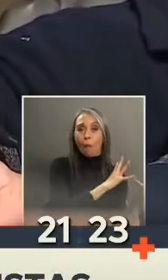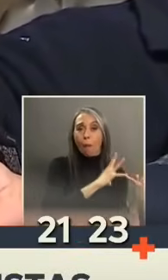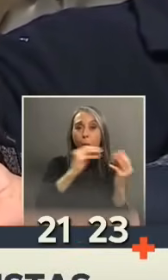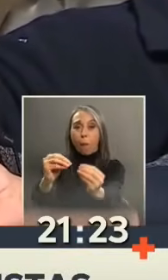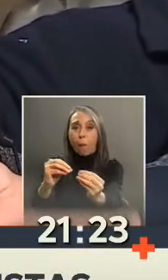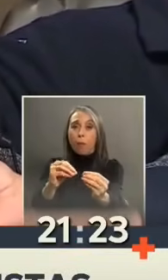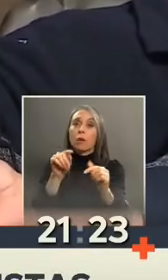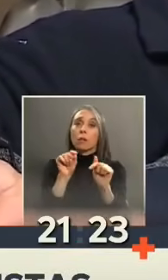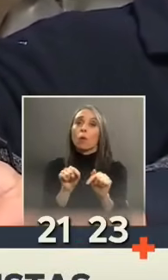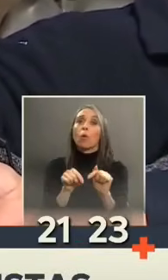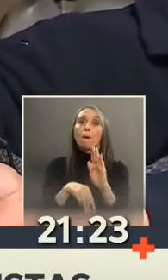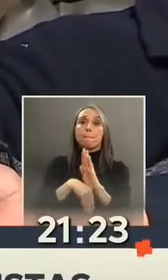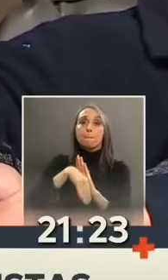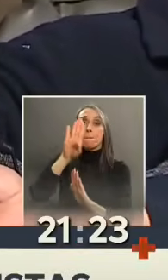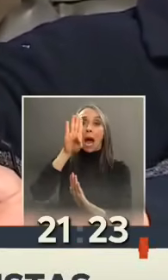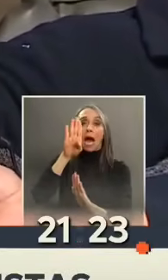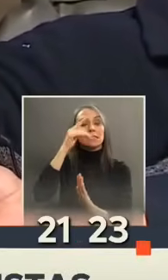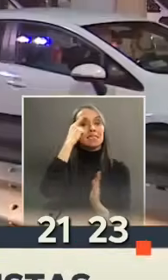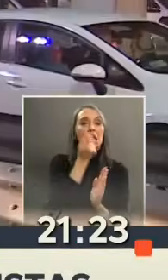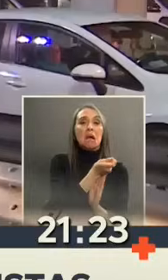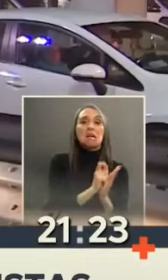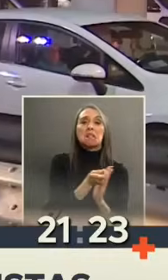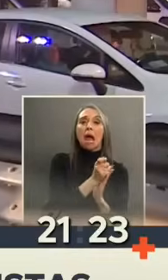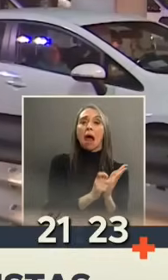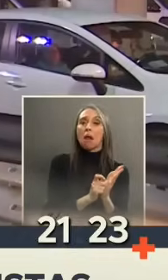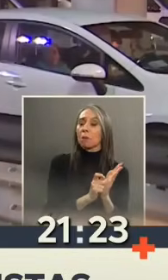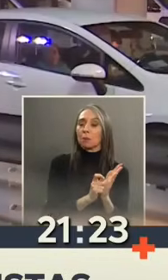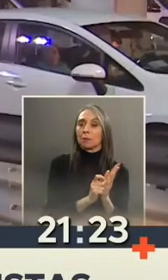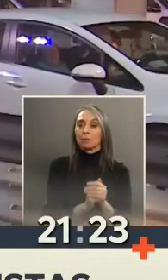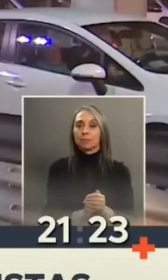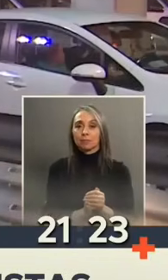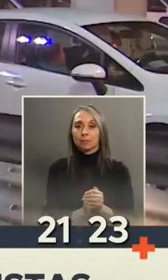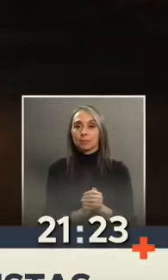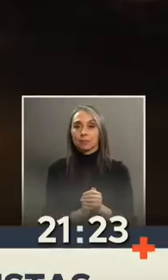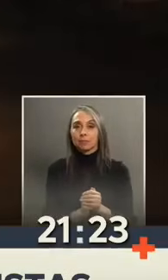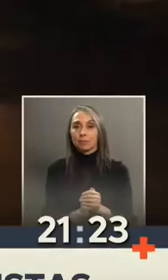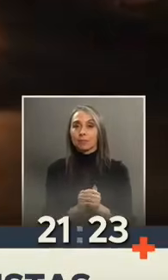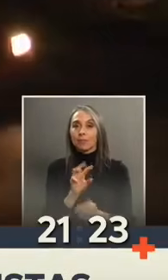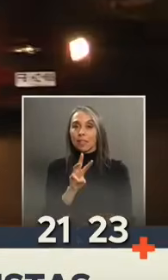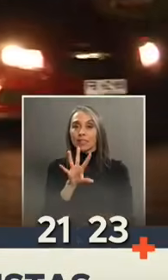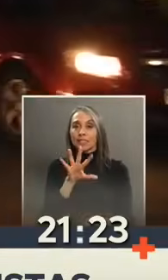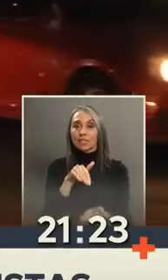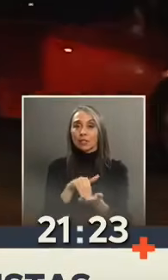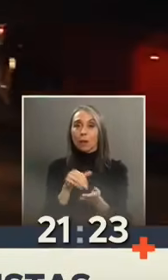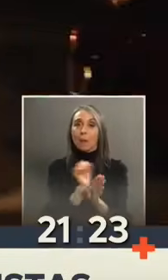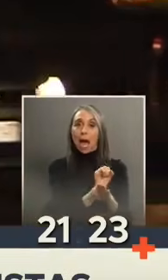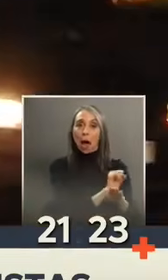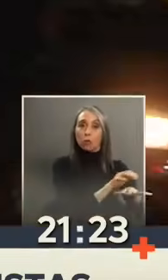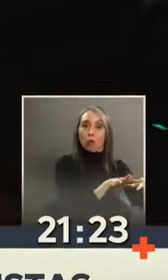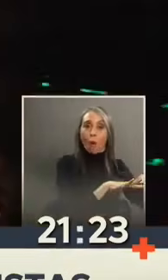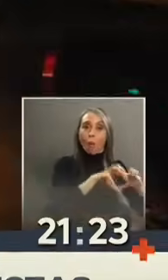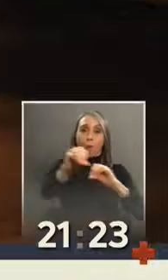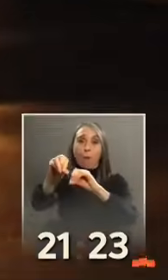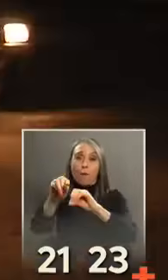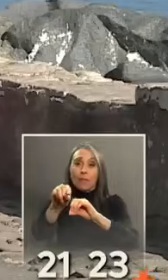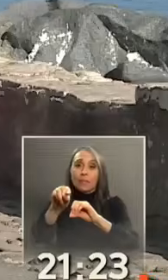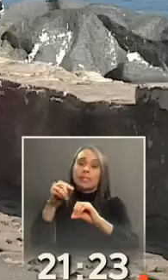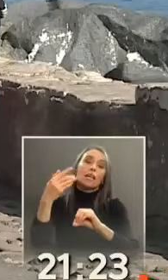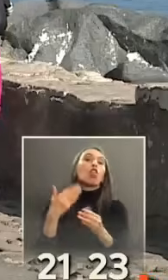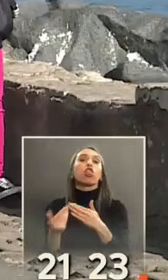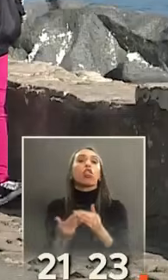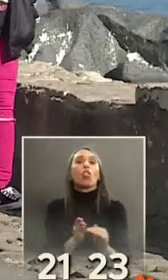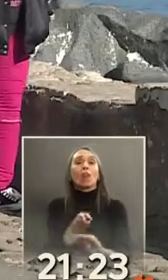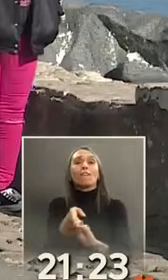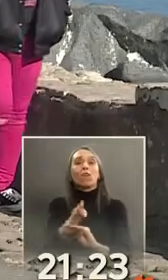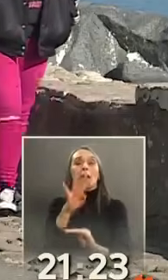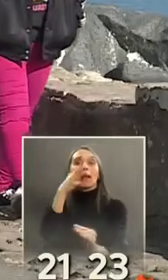número superior al pronóstico que teníamos nosotros. Y hasta ahora 35.000 de esos automovilistas han ingresado a la quinta región.